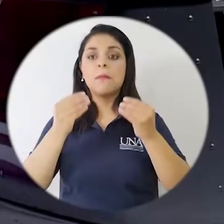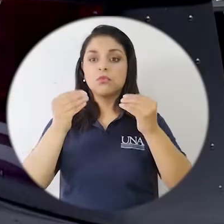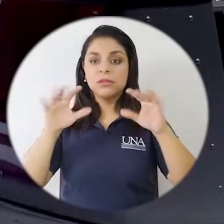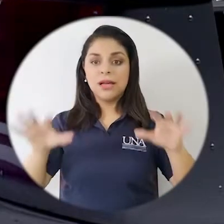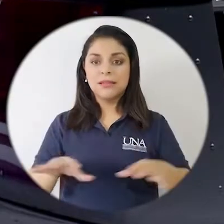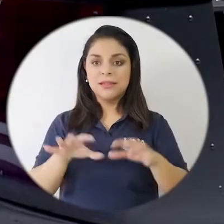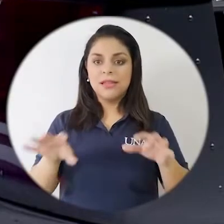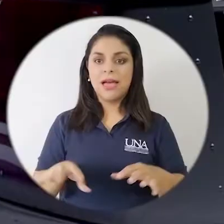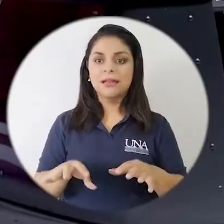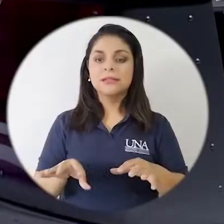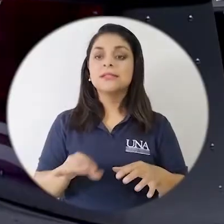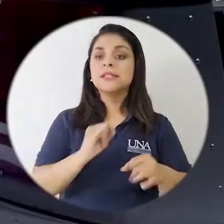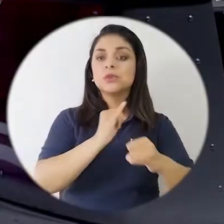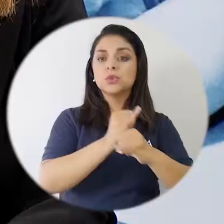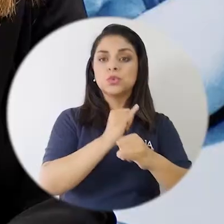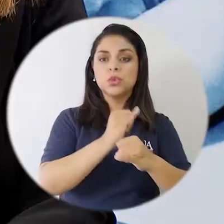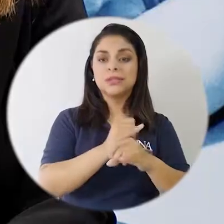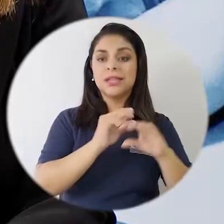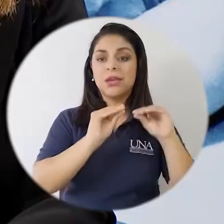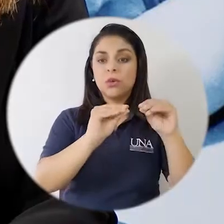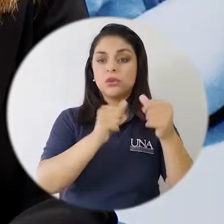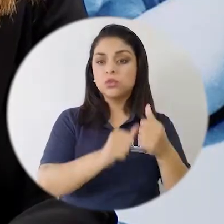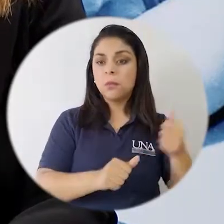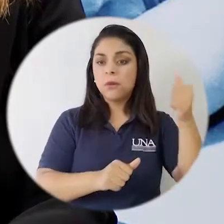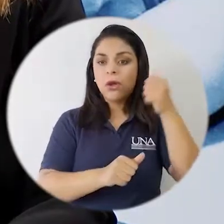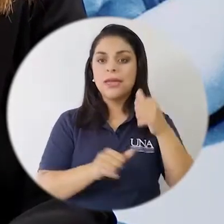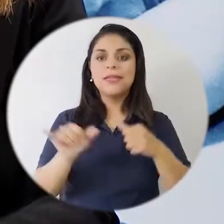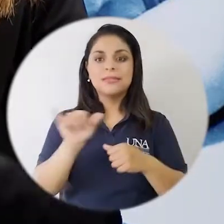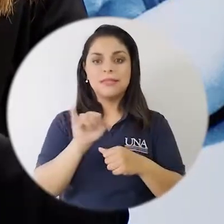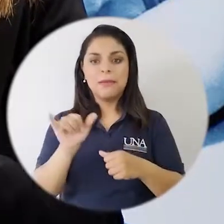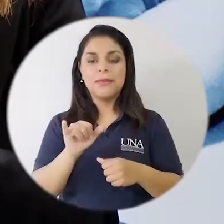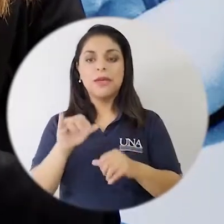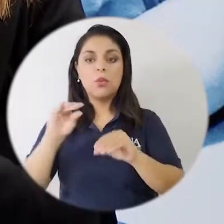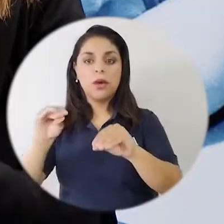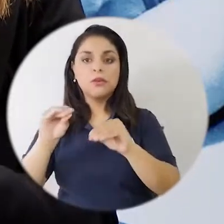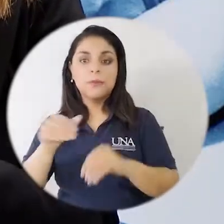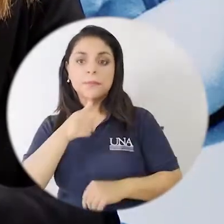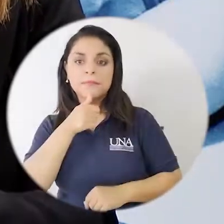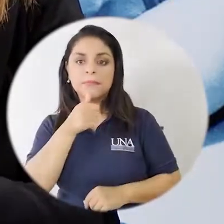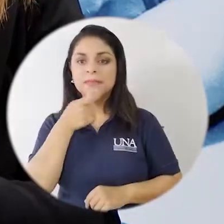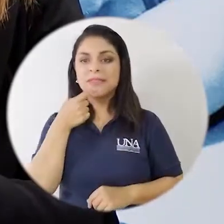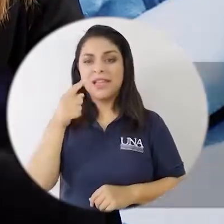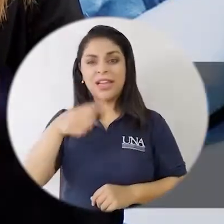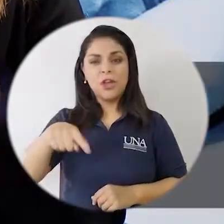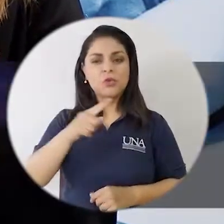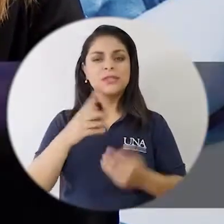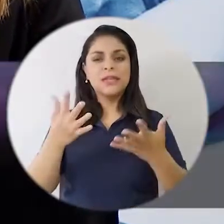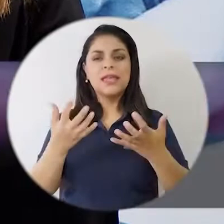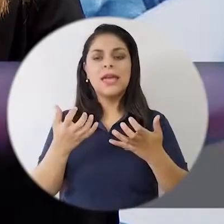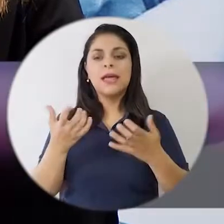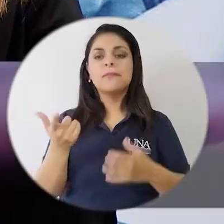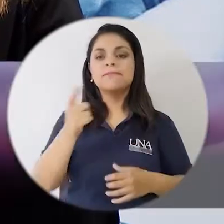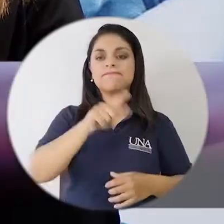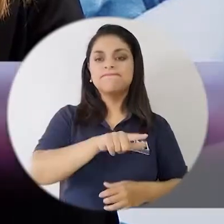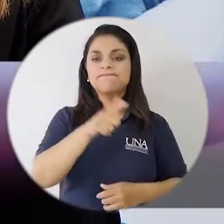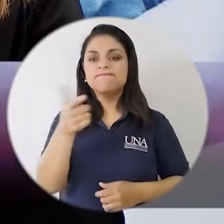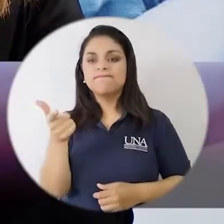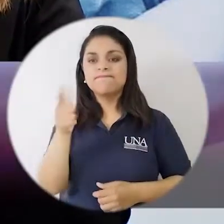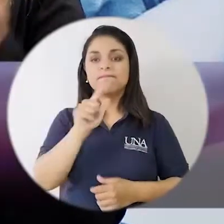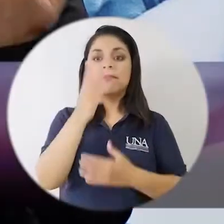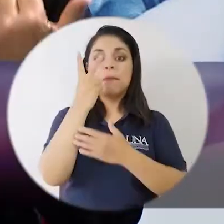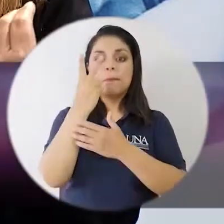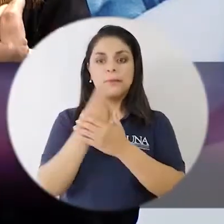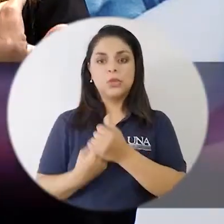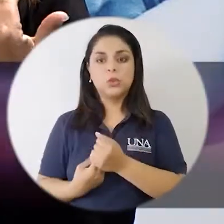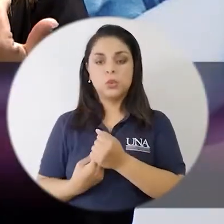educación superior como privadas, han mostrado y han indicado que quieren entrar a un modelo mixto, o sea, que no,